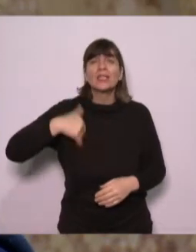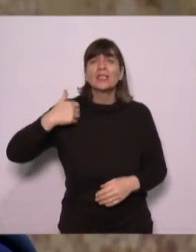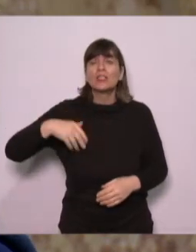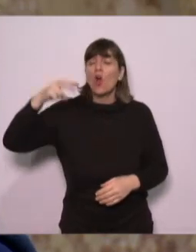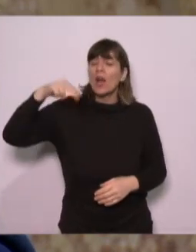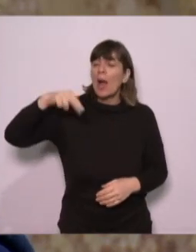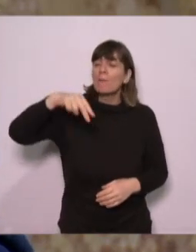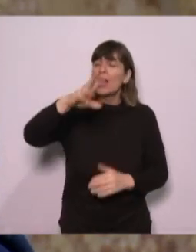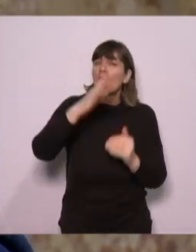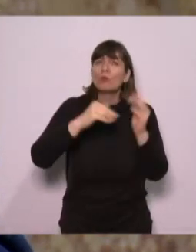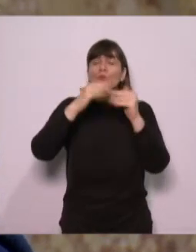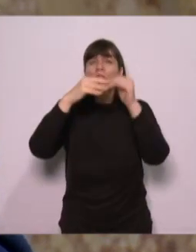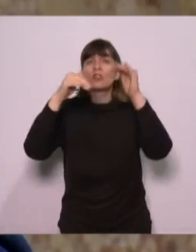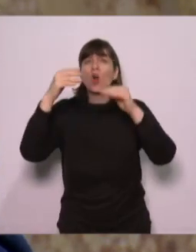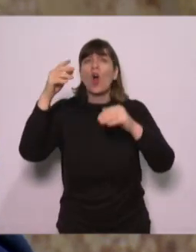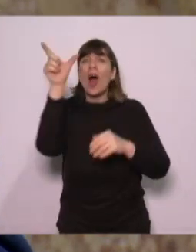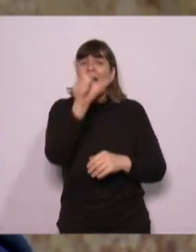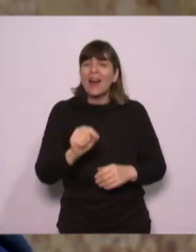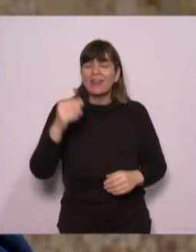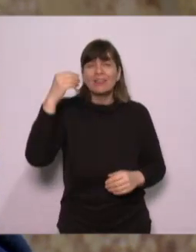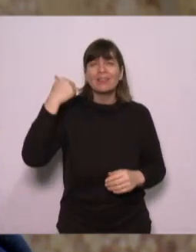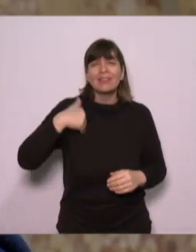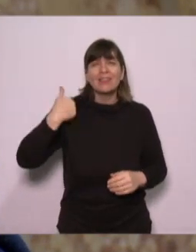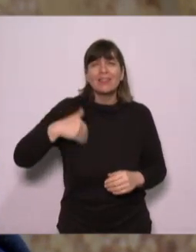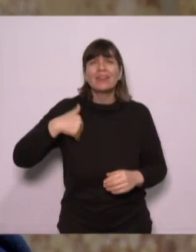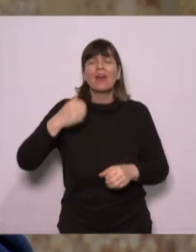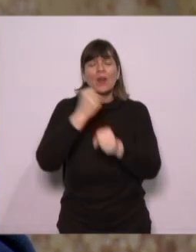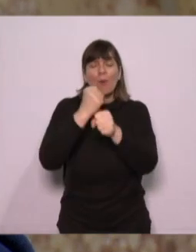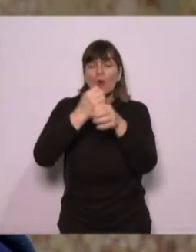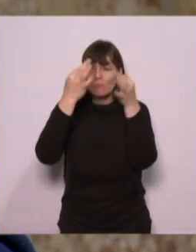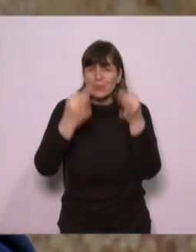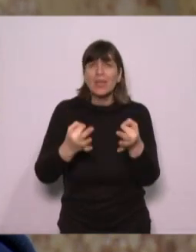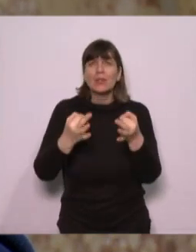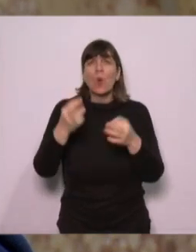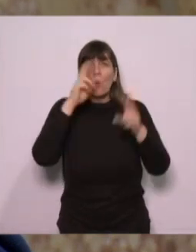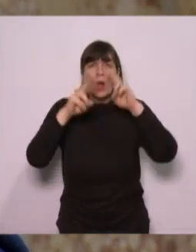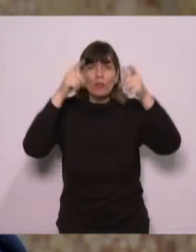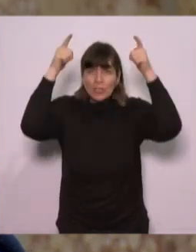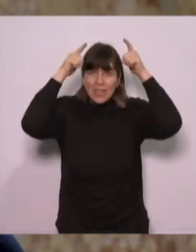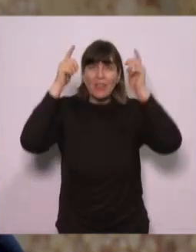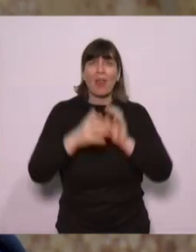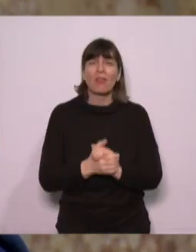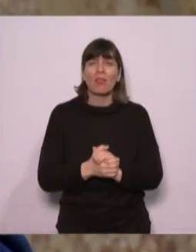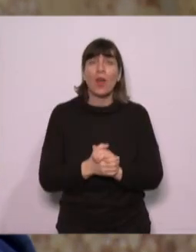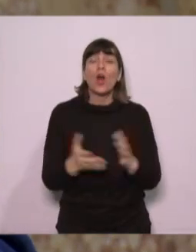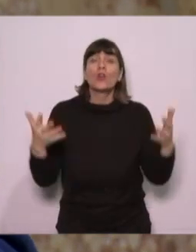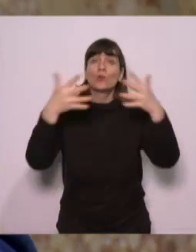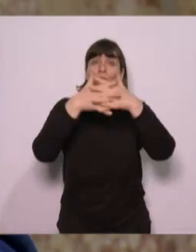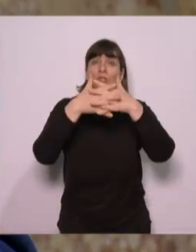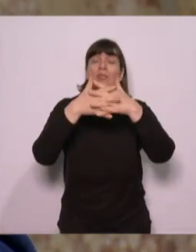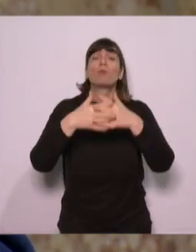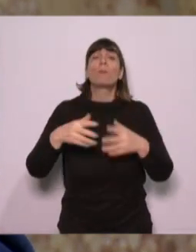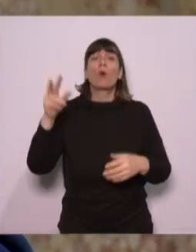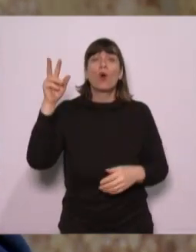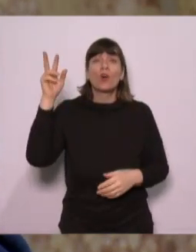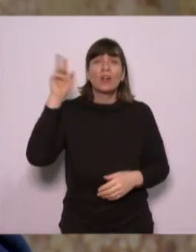argentino, caminar construyendo la patria en el trabajo honesto, buscando nuestra santidad. Nos unimos